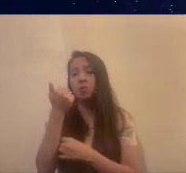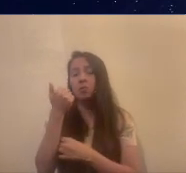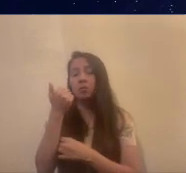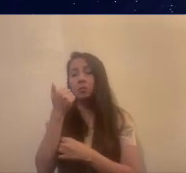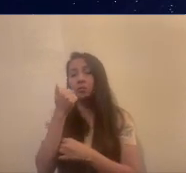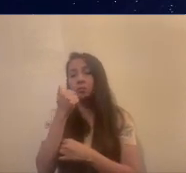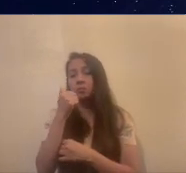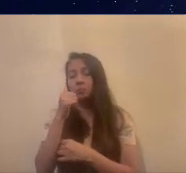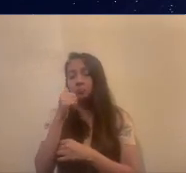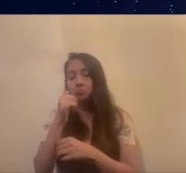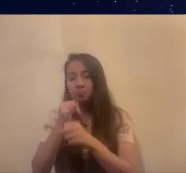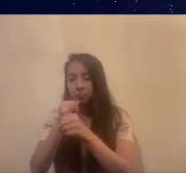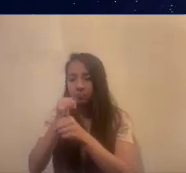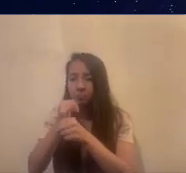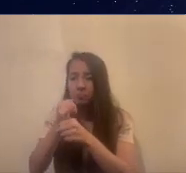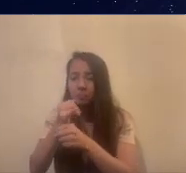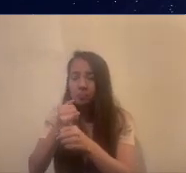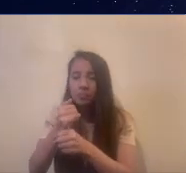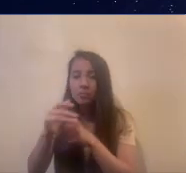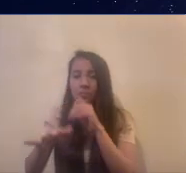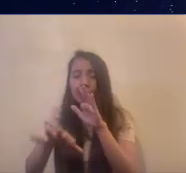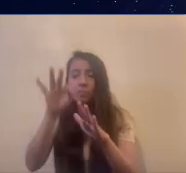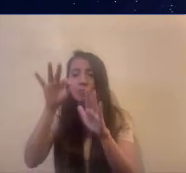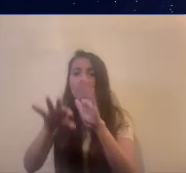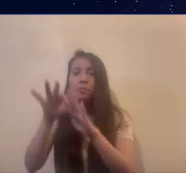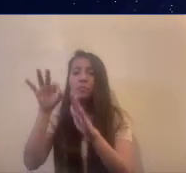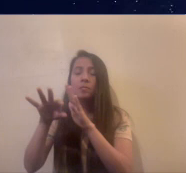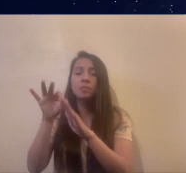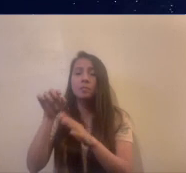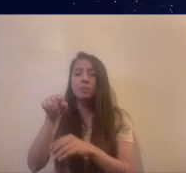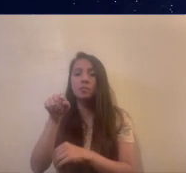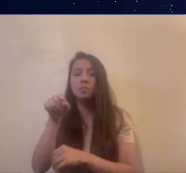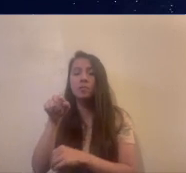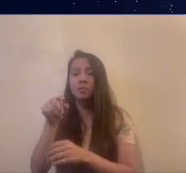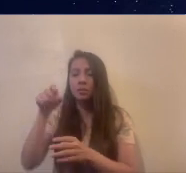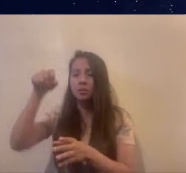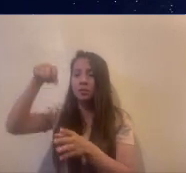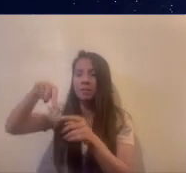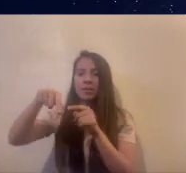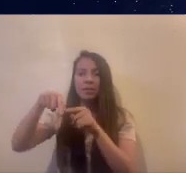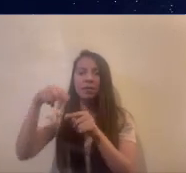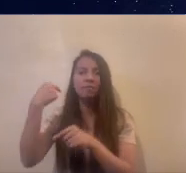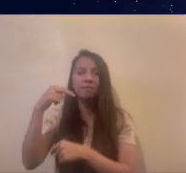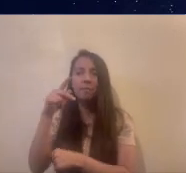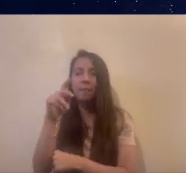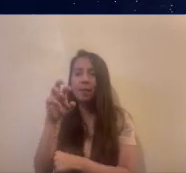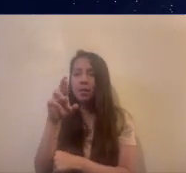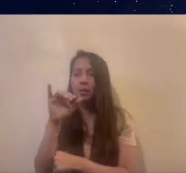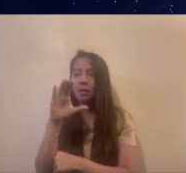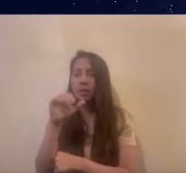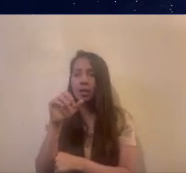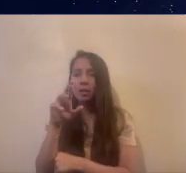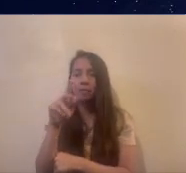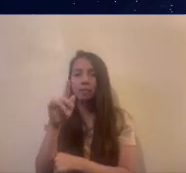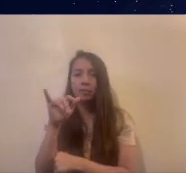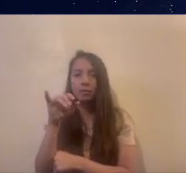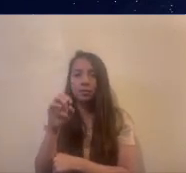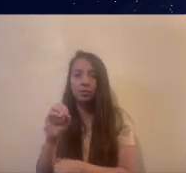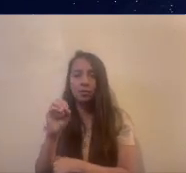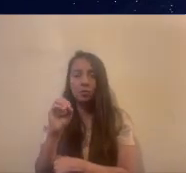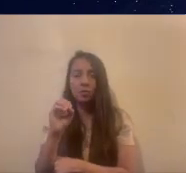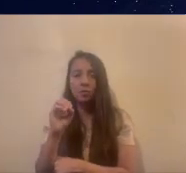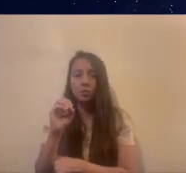espectrales composicionales fueron obtenidos luego de la exposición en lo que se llama pericarpio, que es la semilla completa, y